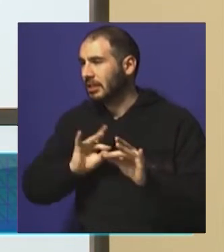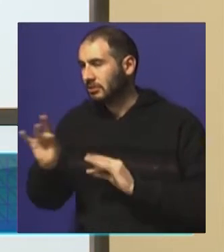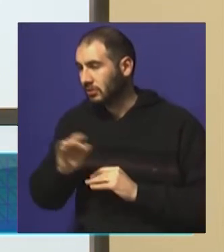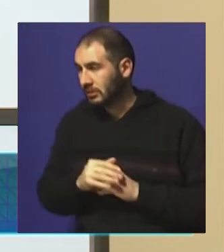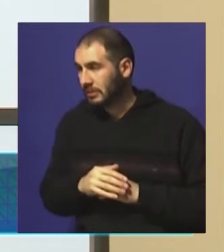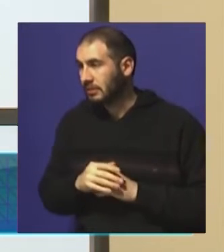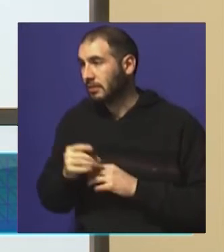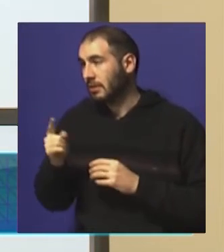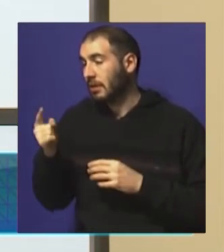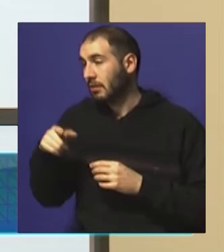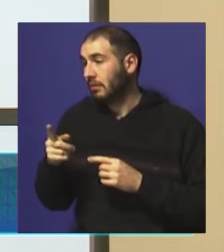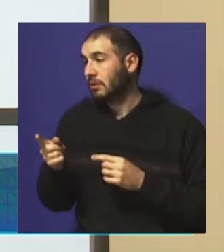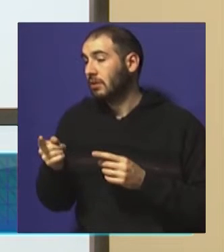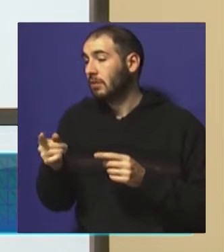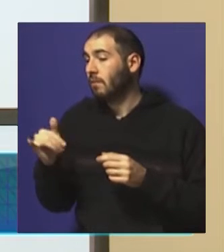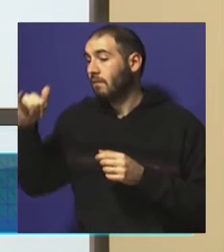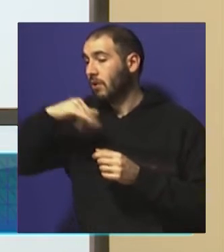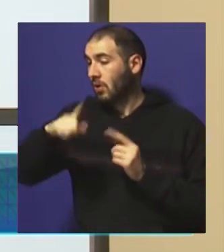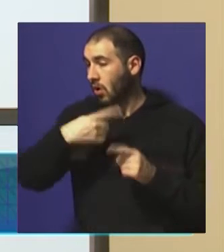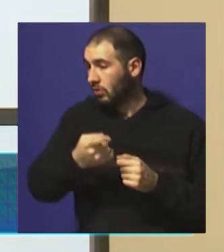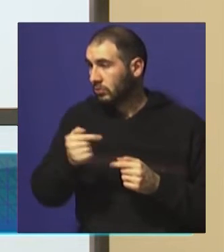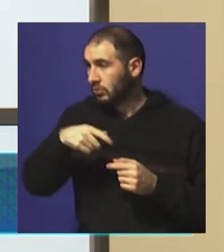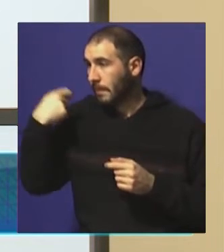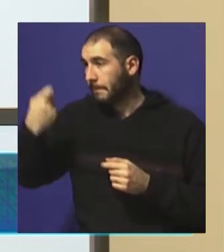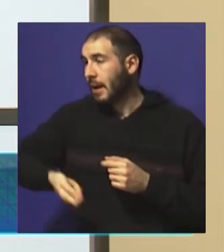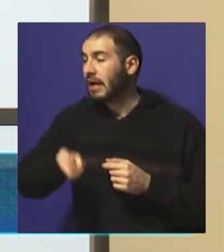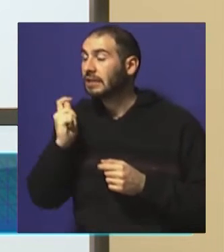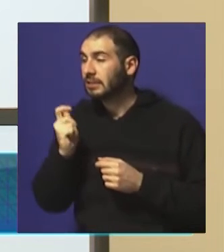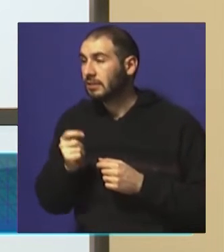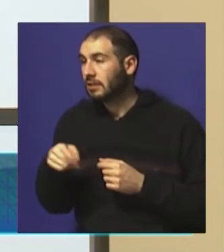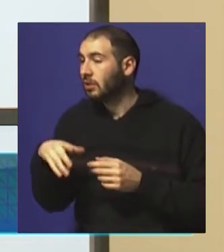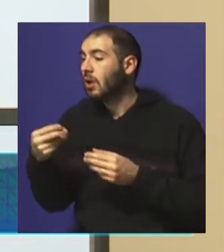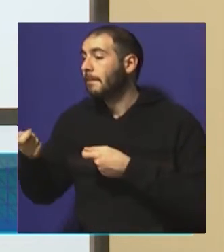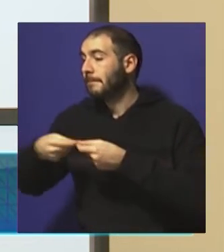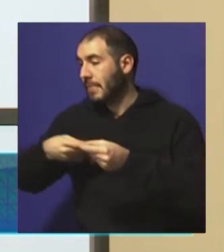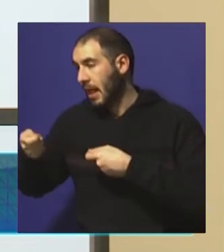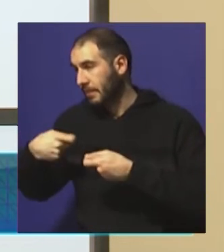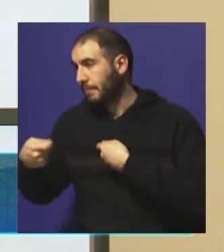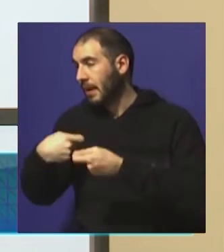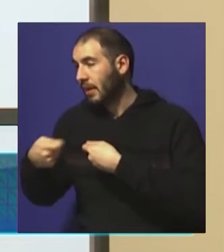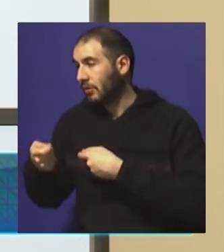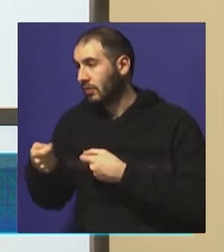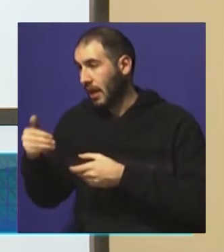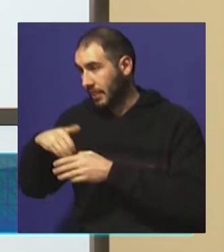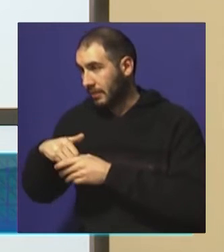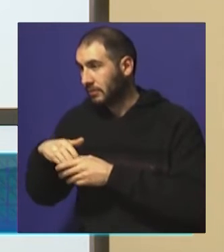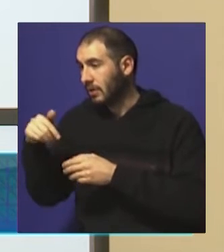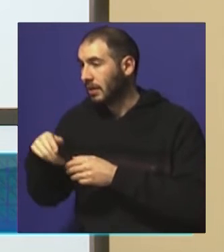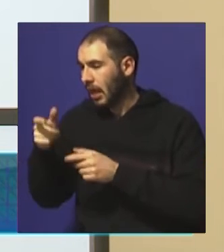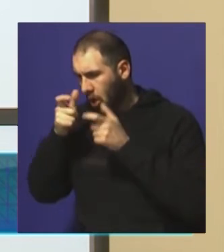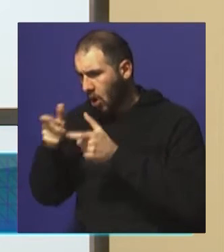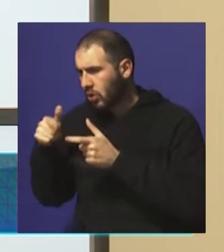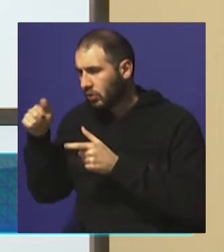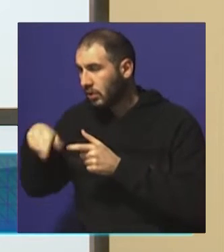y tranquilamente volvía en otro vuelo, y todo pagado de una tesorería que en la cual, cuando se hace una